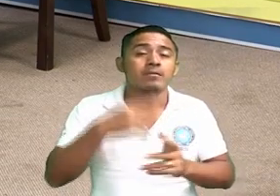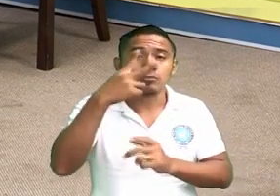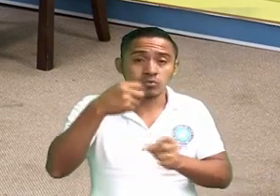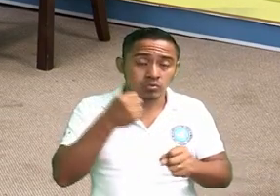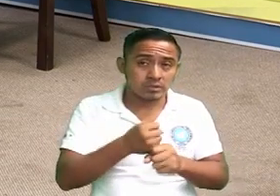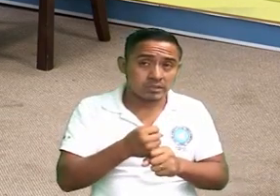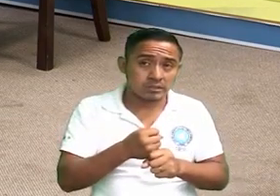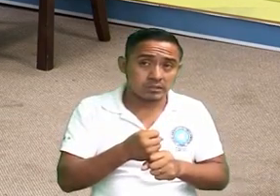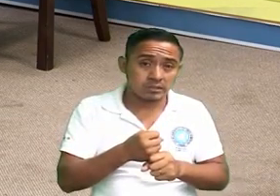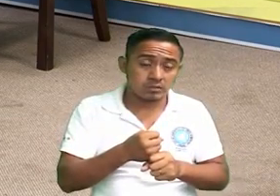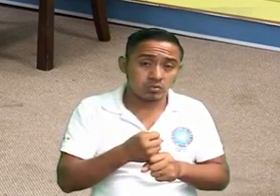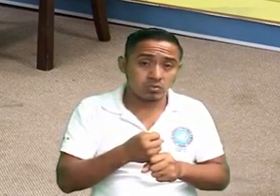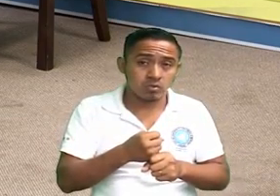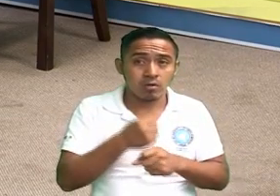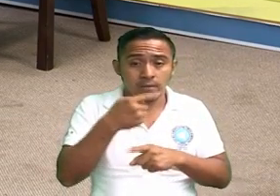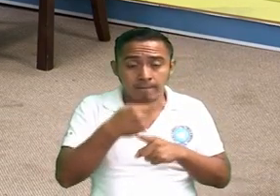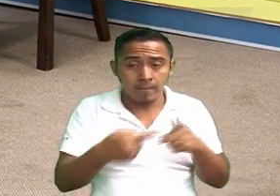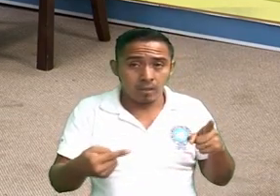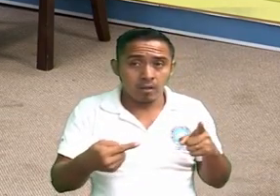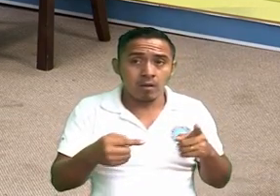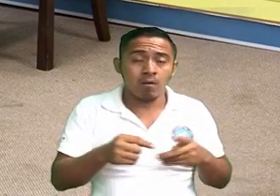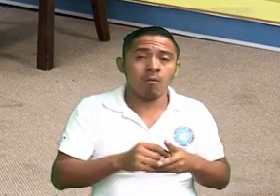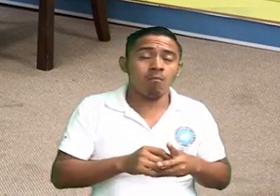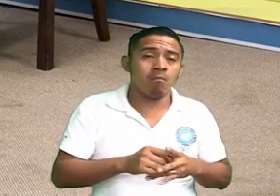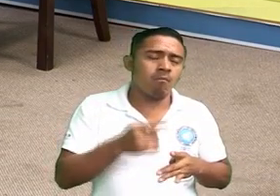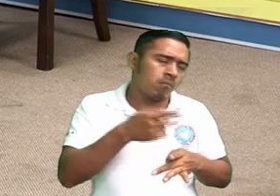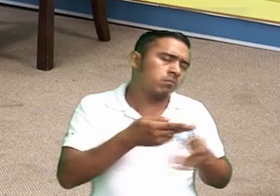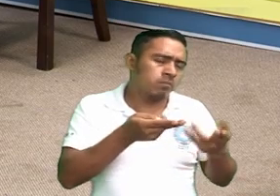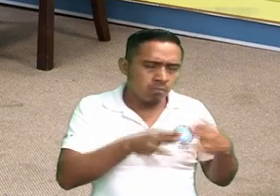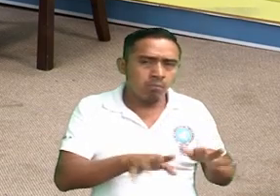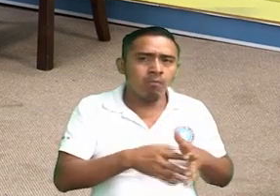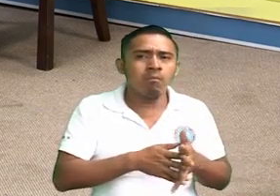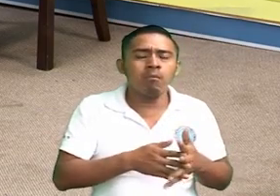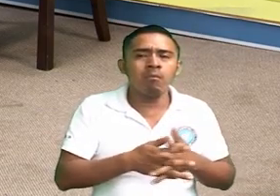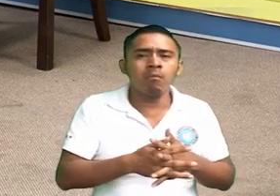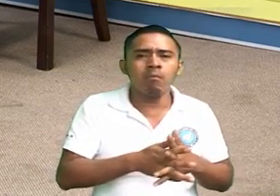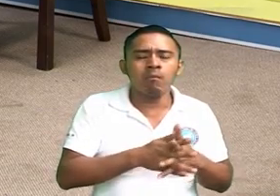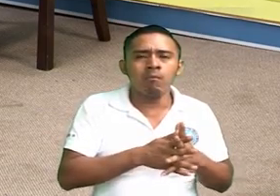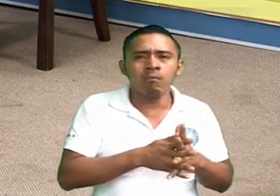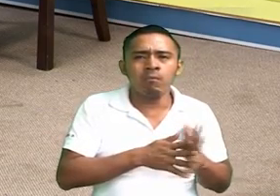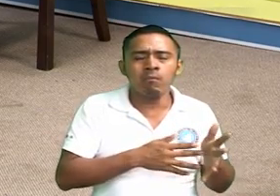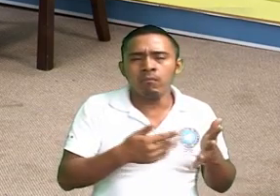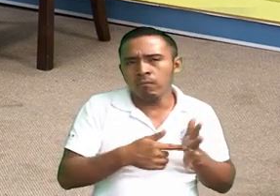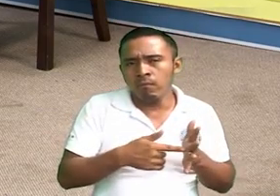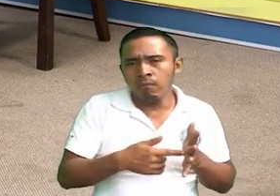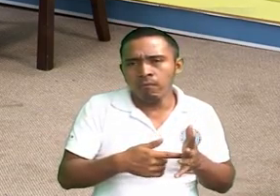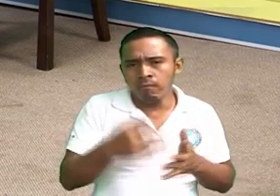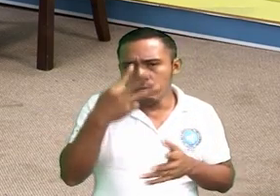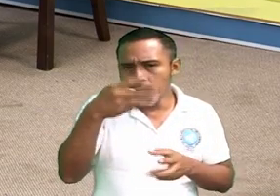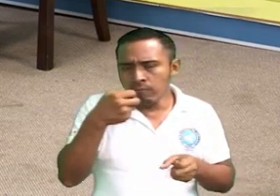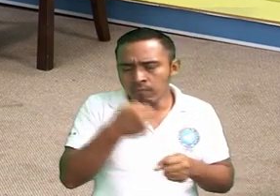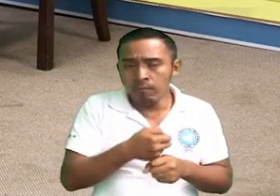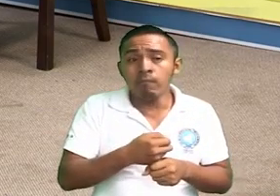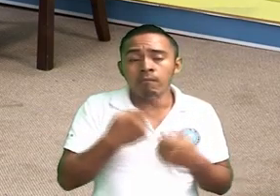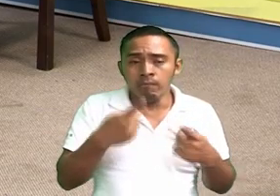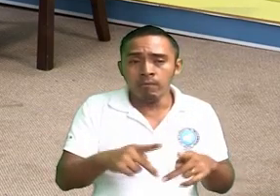problema de retraso en el lenguaje o es algo normal. Una pereza, como se pone. Mal diría yo